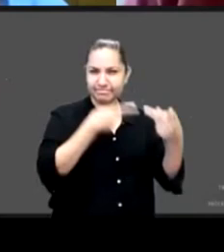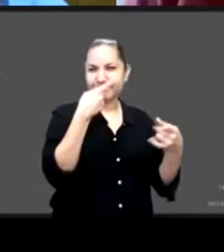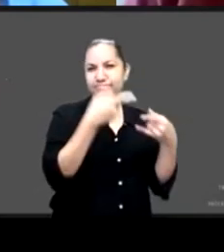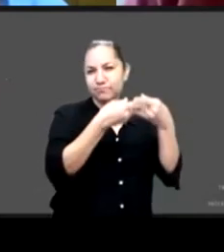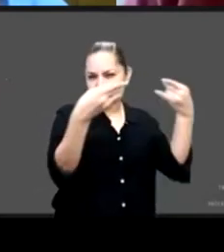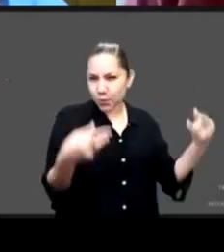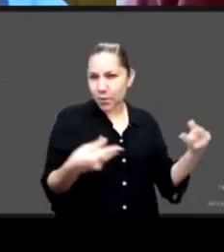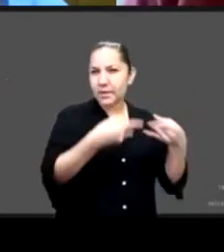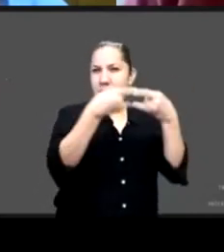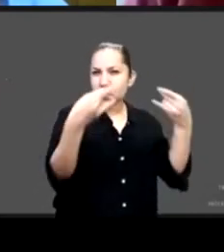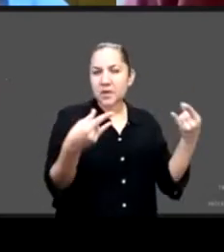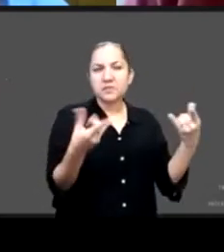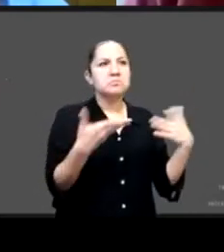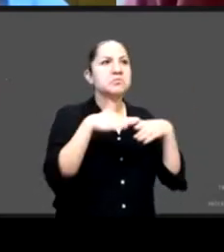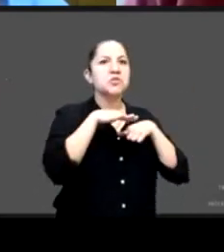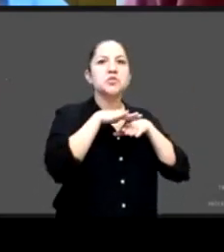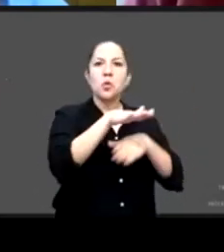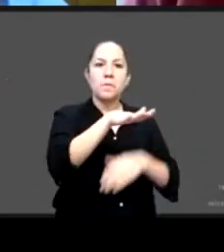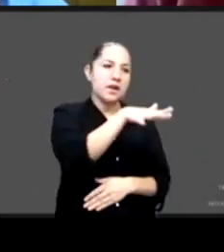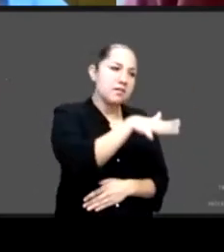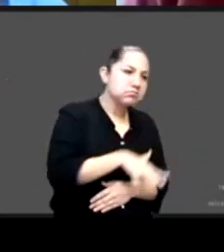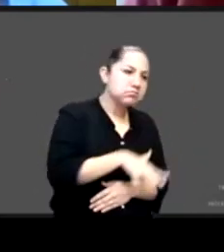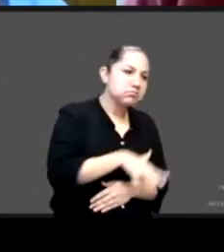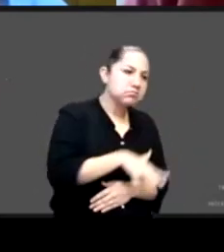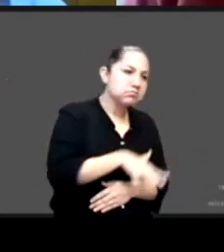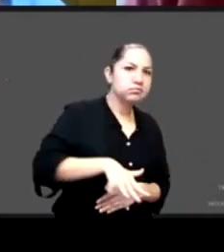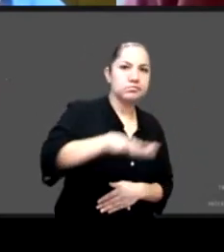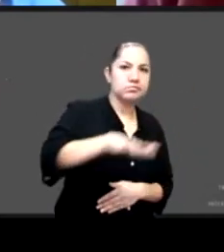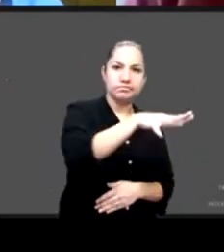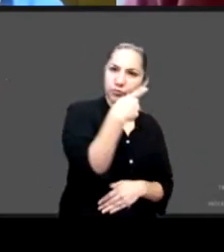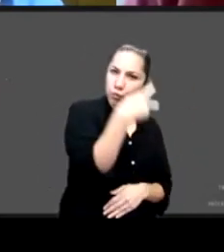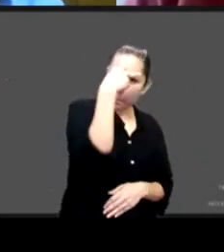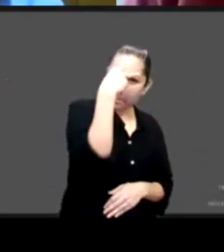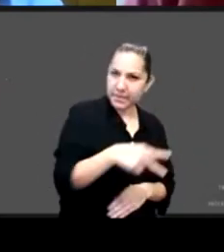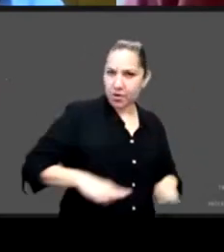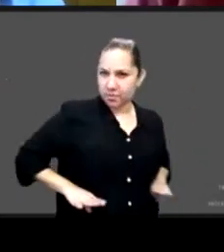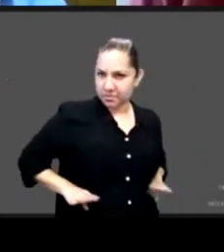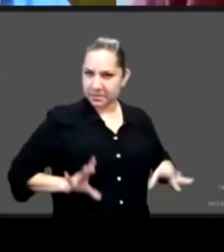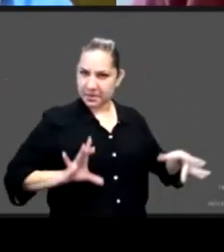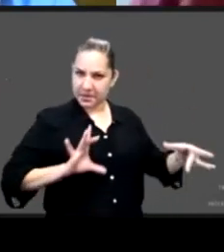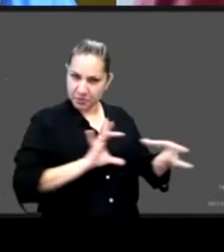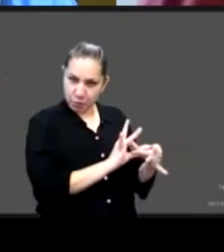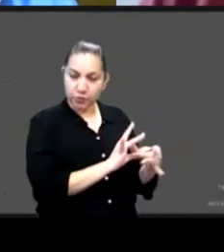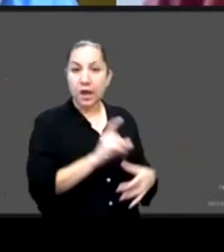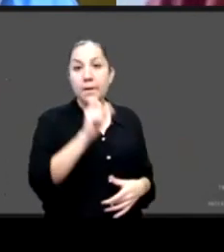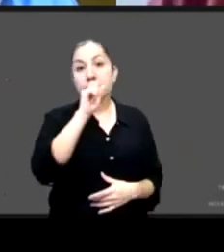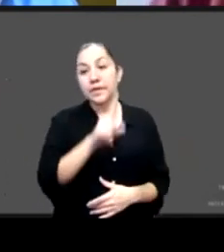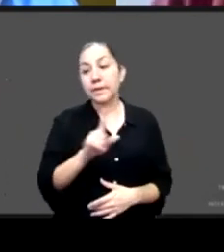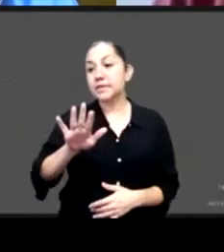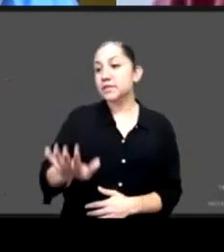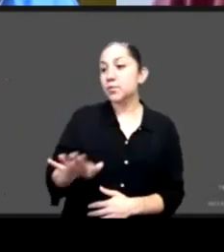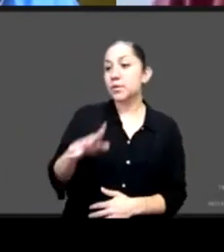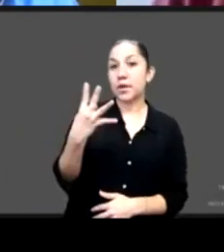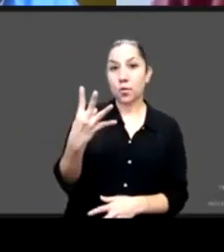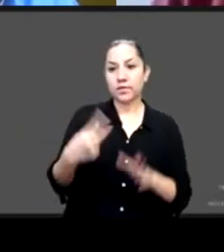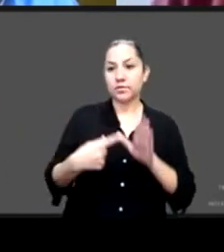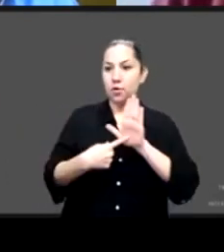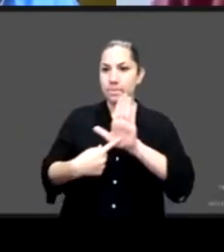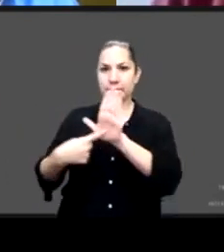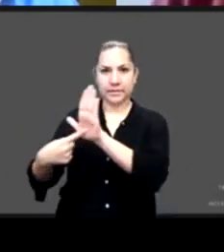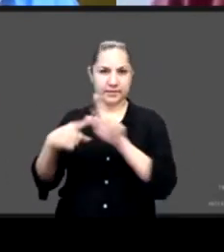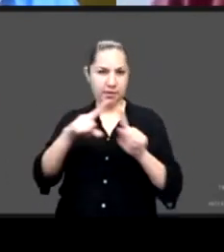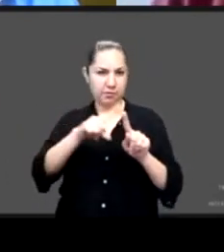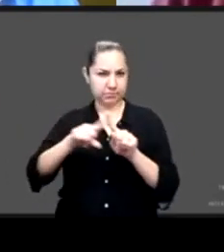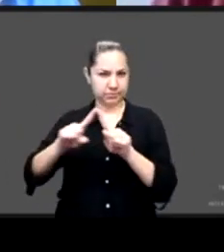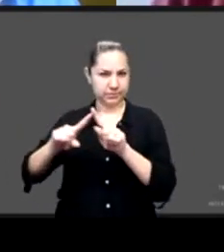leyendas locales. Hay también 64 presentaciones artísticas, mini cápsulas, ahí